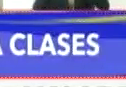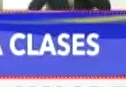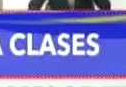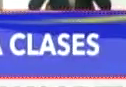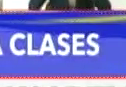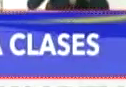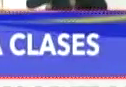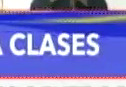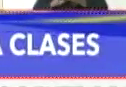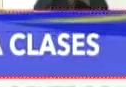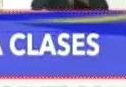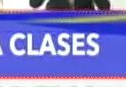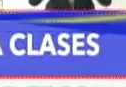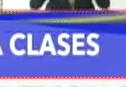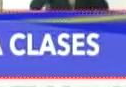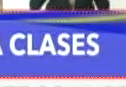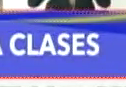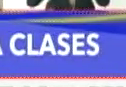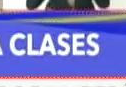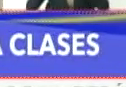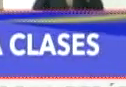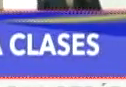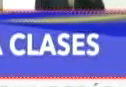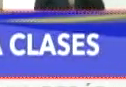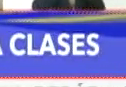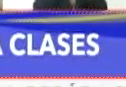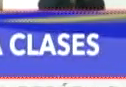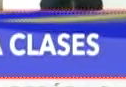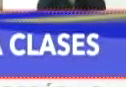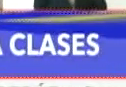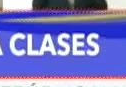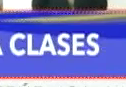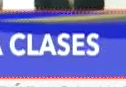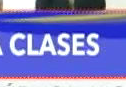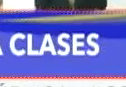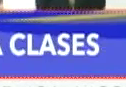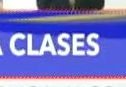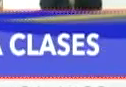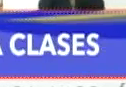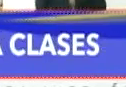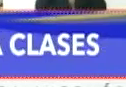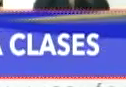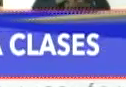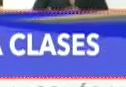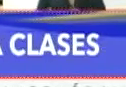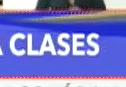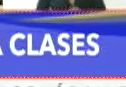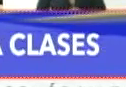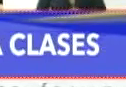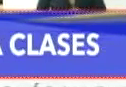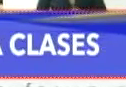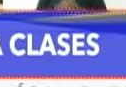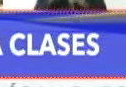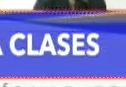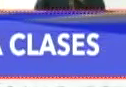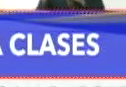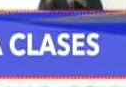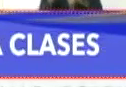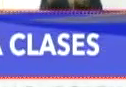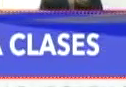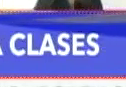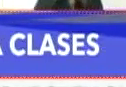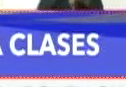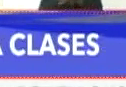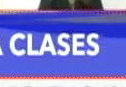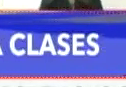todos los preparativos para que sea un regreso victorioso exitoso para que sea un gran regreso del